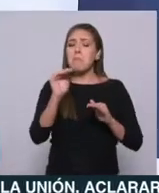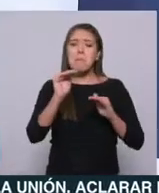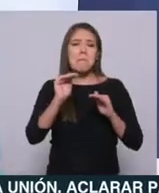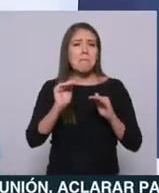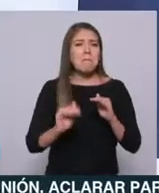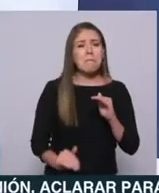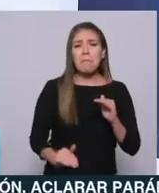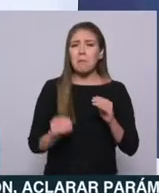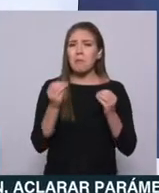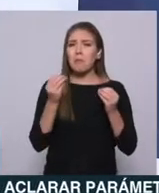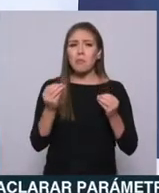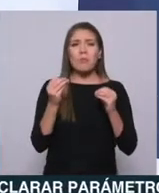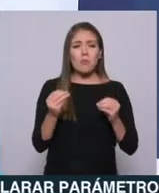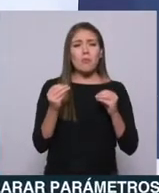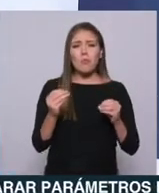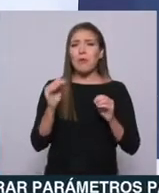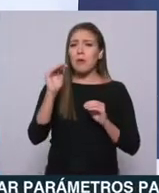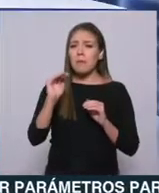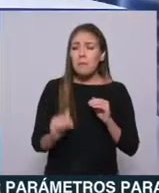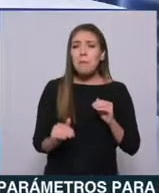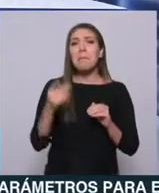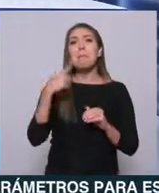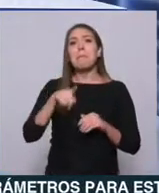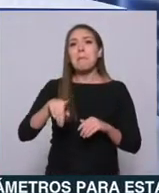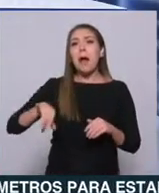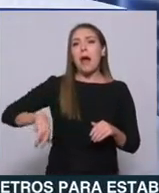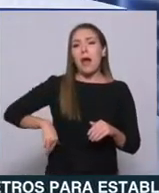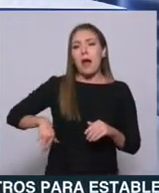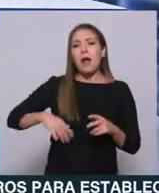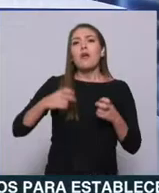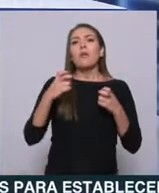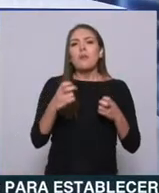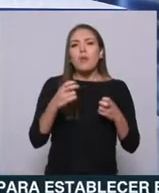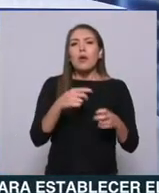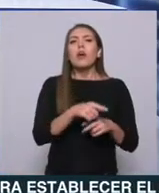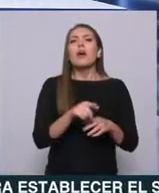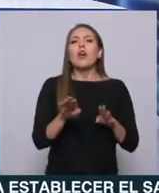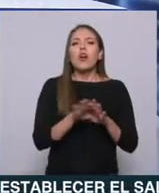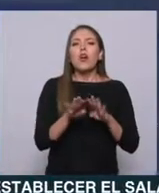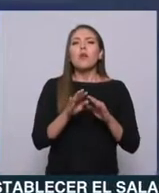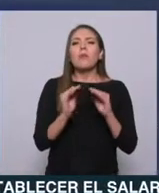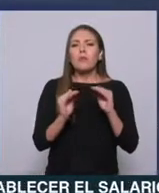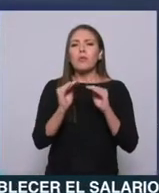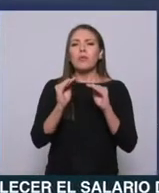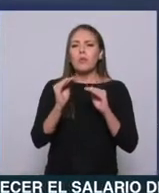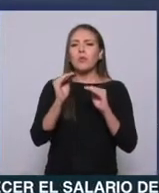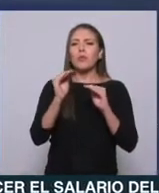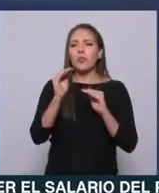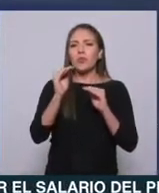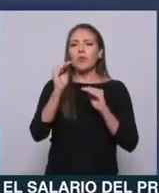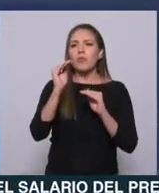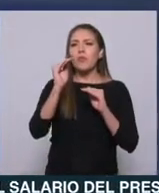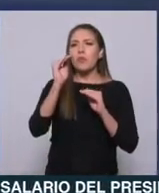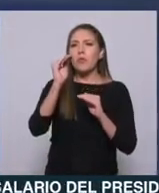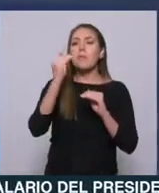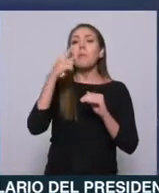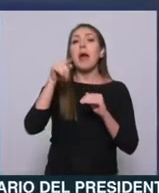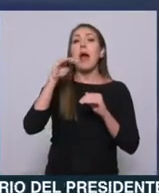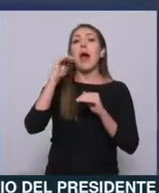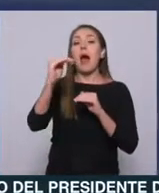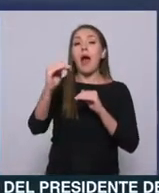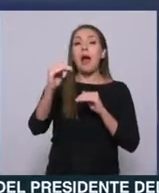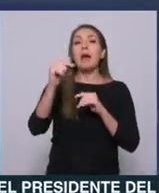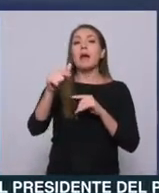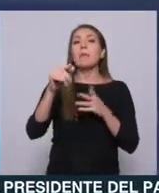los precios muy bajos para que haya un atractivo, y esa es la idea de la subasta, que vaya subiendo, que haya puja y llegue al valor que tiene. Las cosas normalmente llegan a su valor, aunque